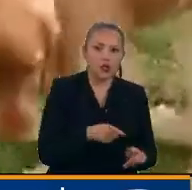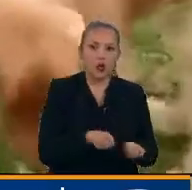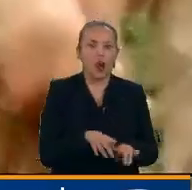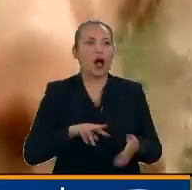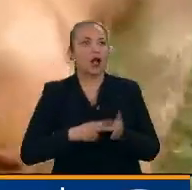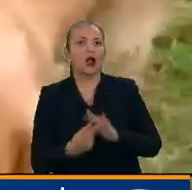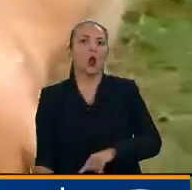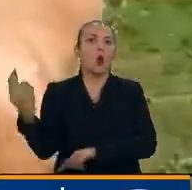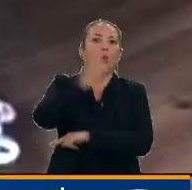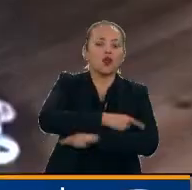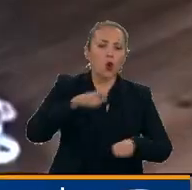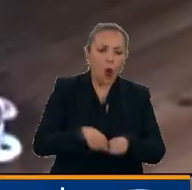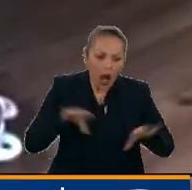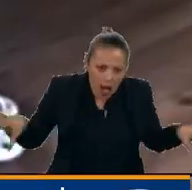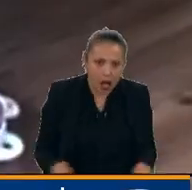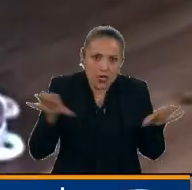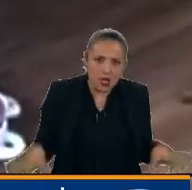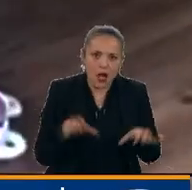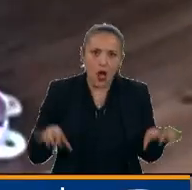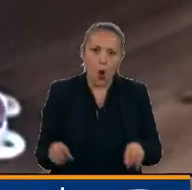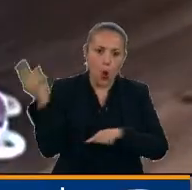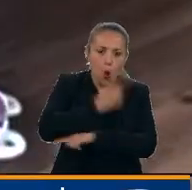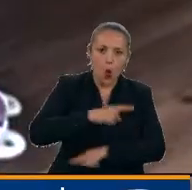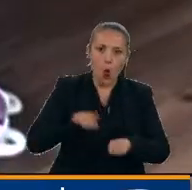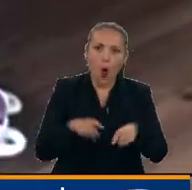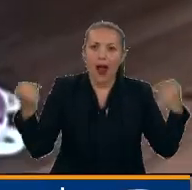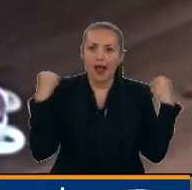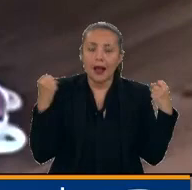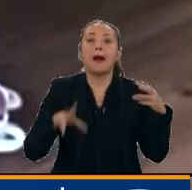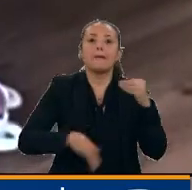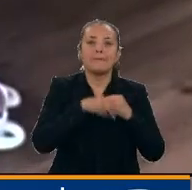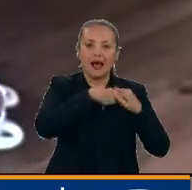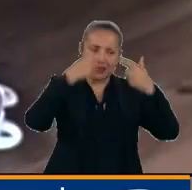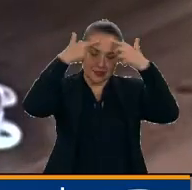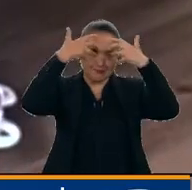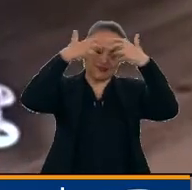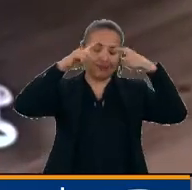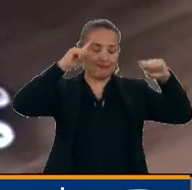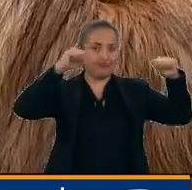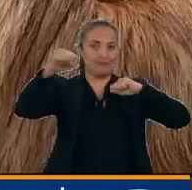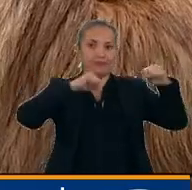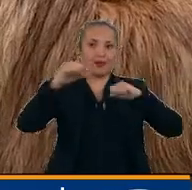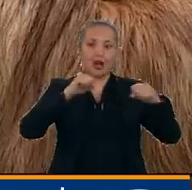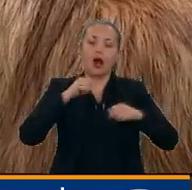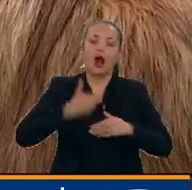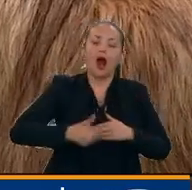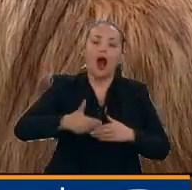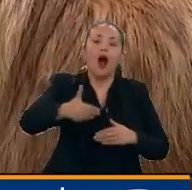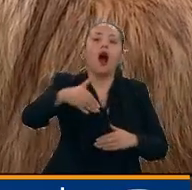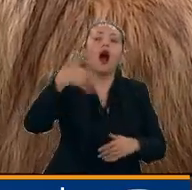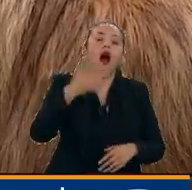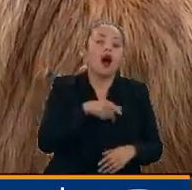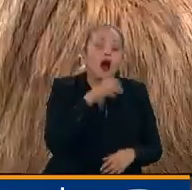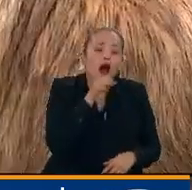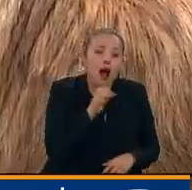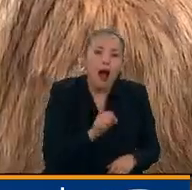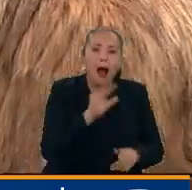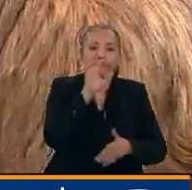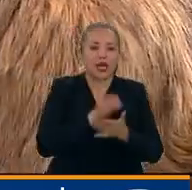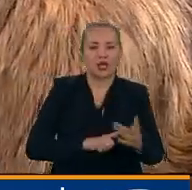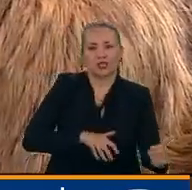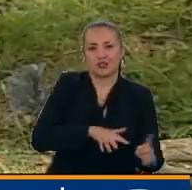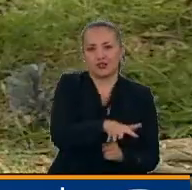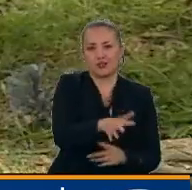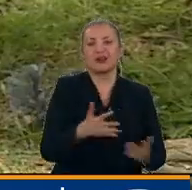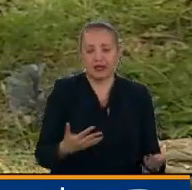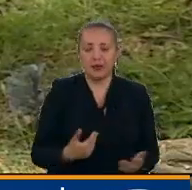jornada de ejercicio físico. También ayuda a que su cerebro se mantenga activo y el paso de los años haga menos estragos en él.